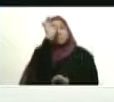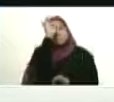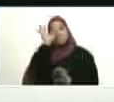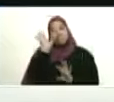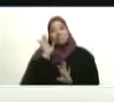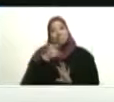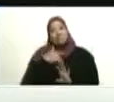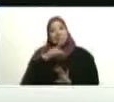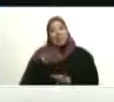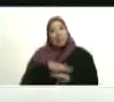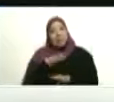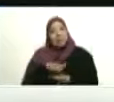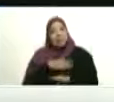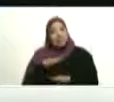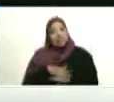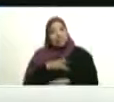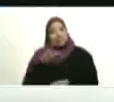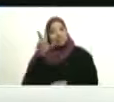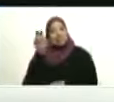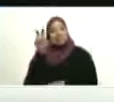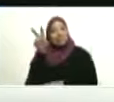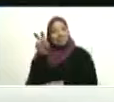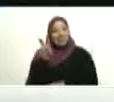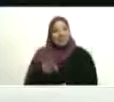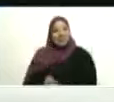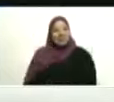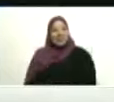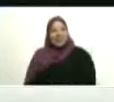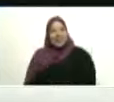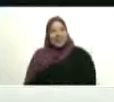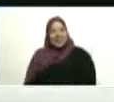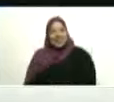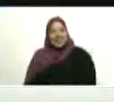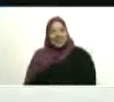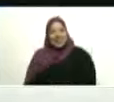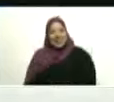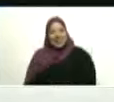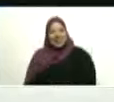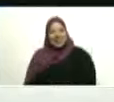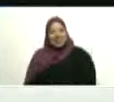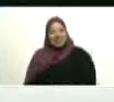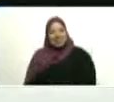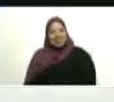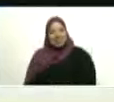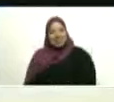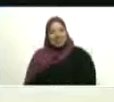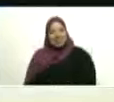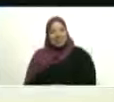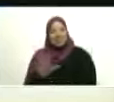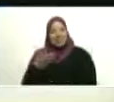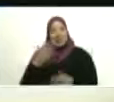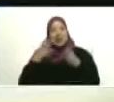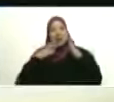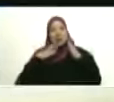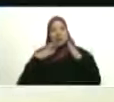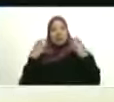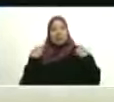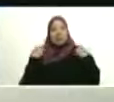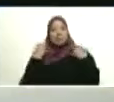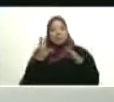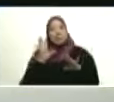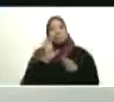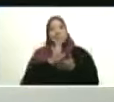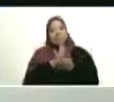que es jueves. Y el cuerpo te dice, es viernes. Ah, previernes lo llaman. Bueno,